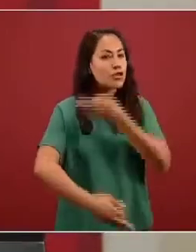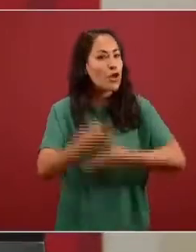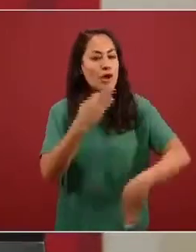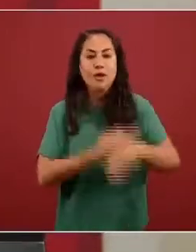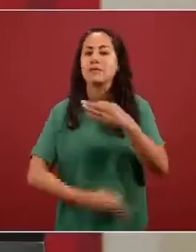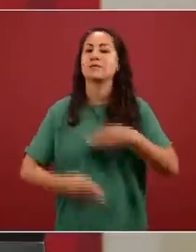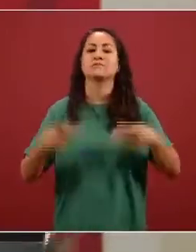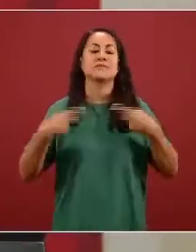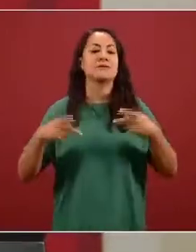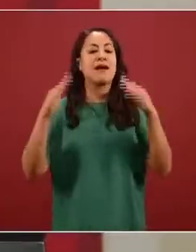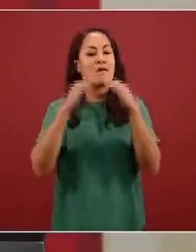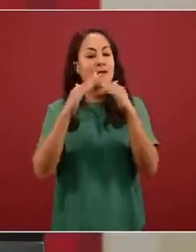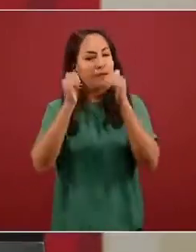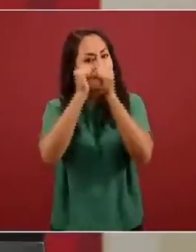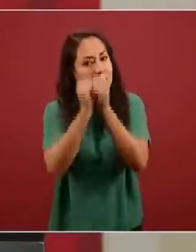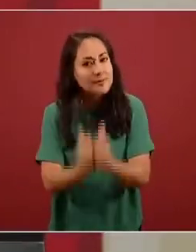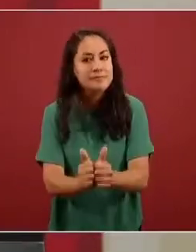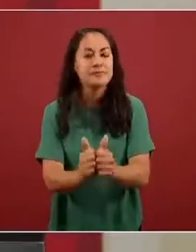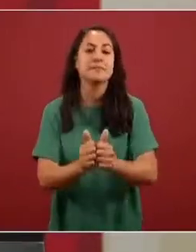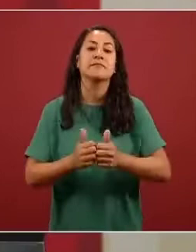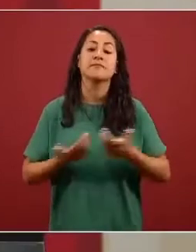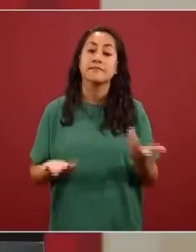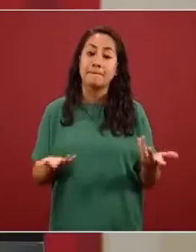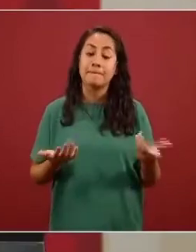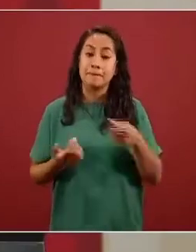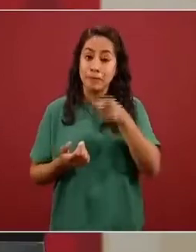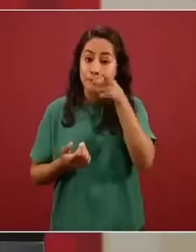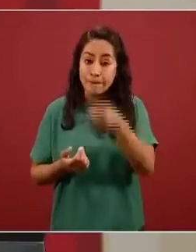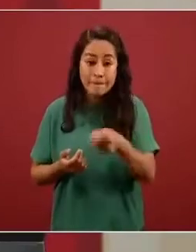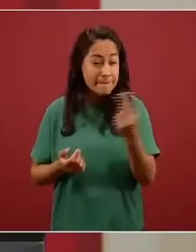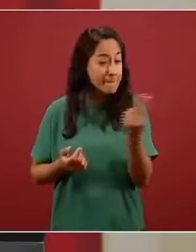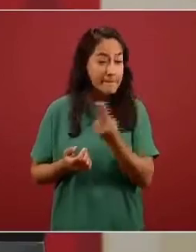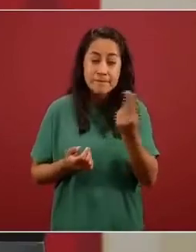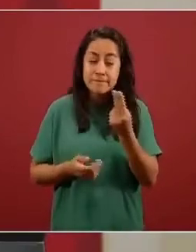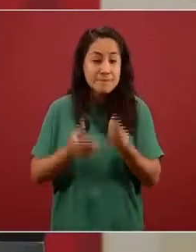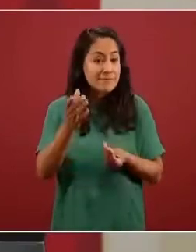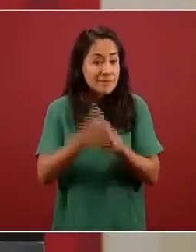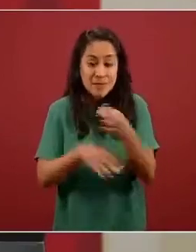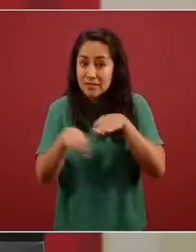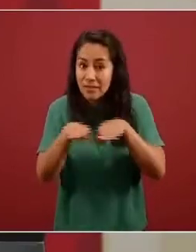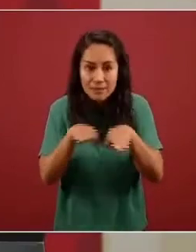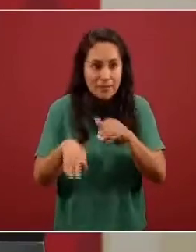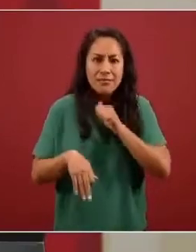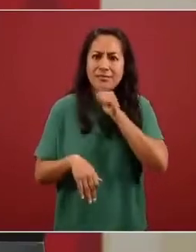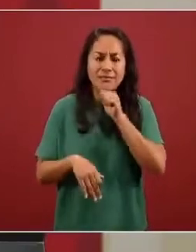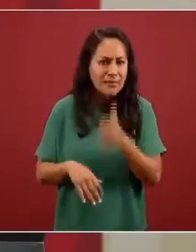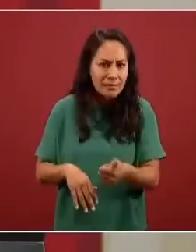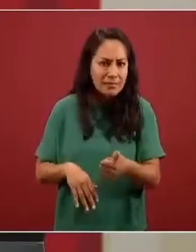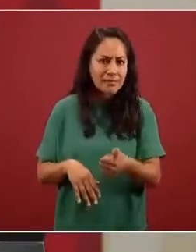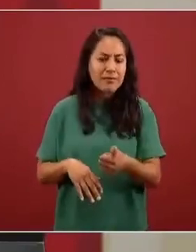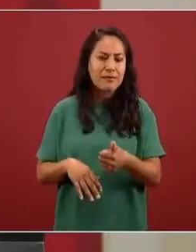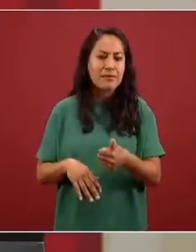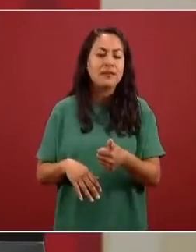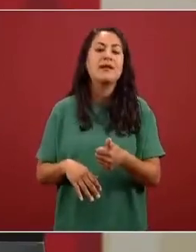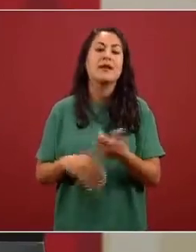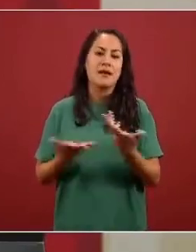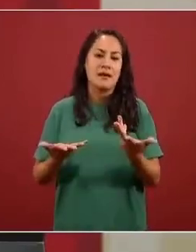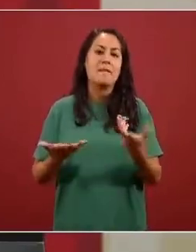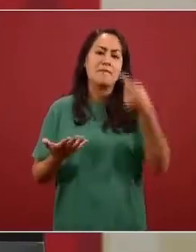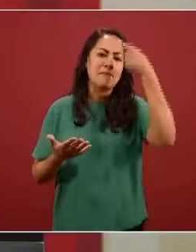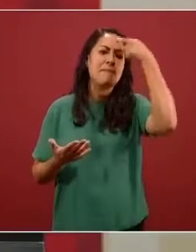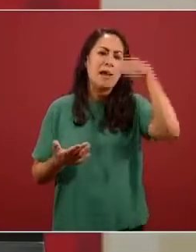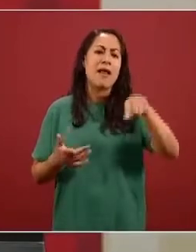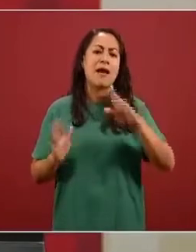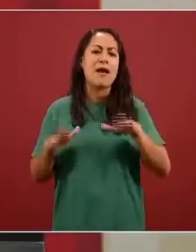quede en casa, quien no esté cubriendo una actividad esencial y no esté saliendo a la vía pública para resolver